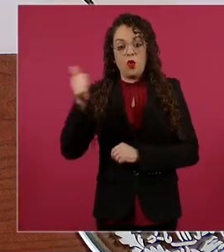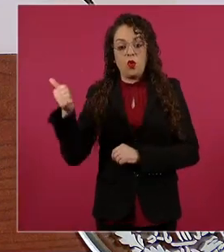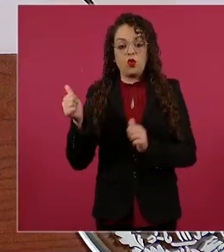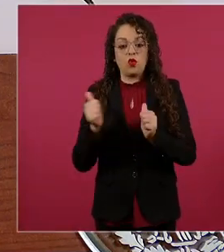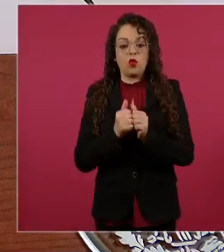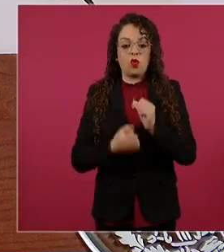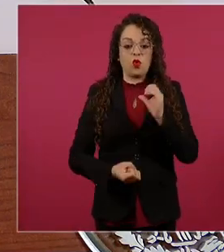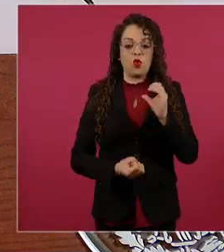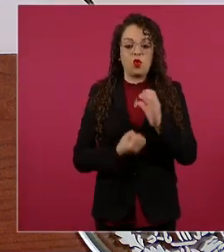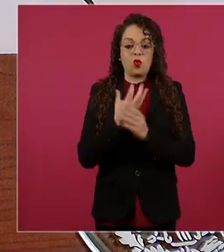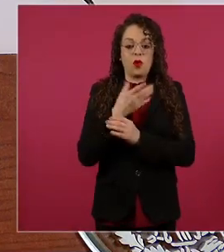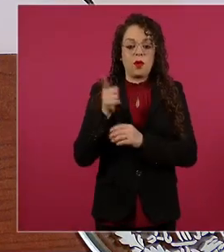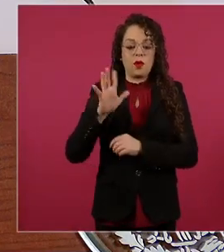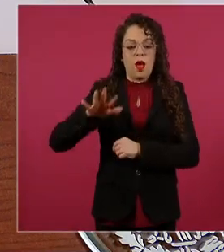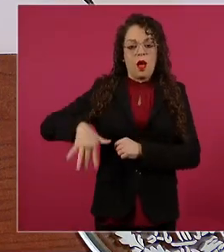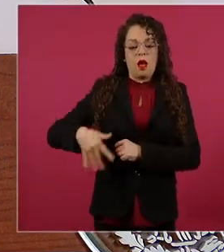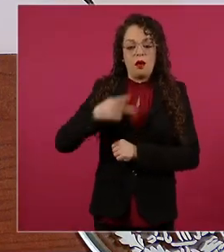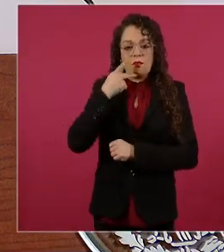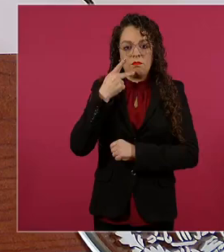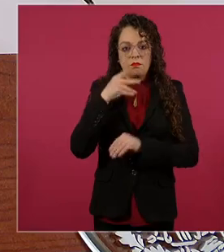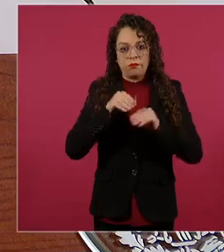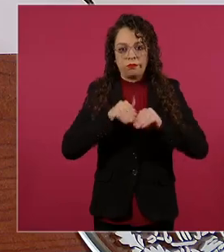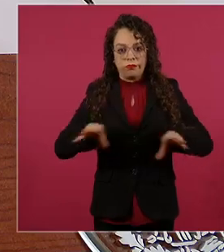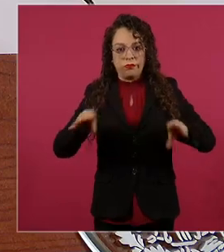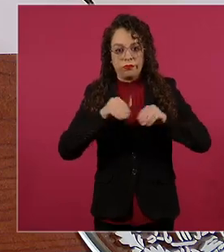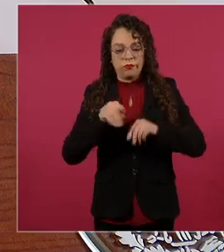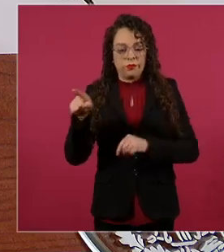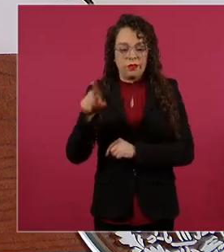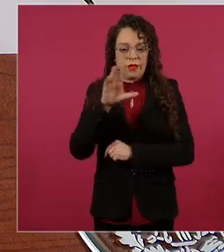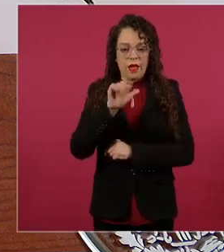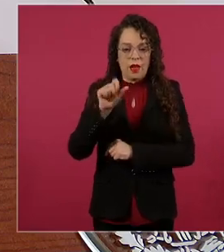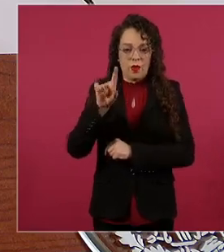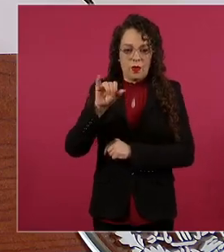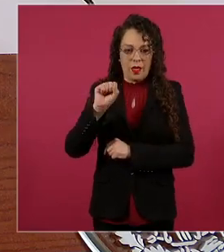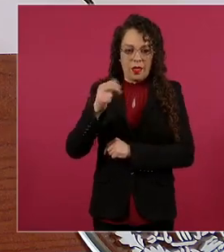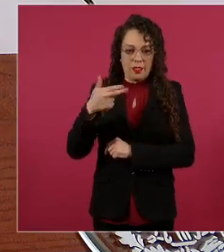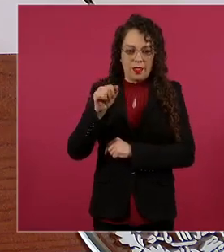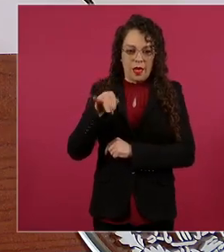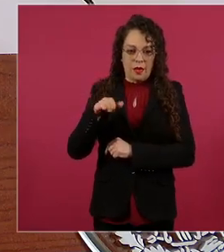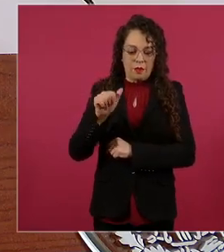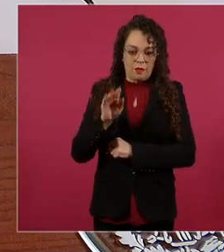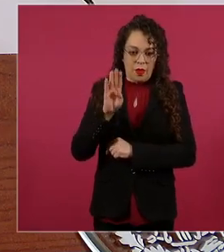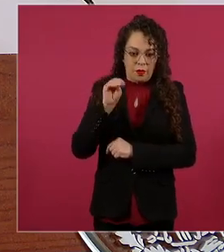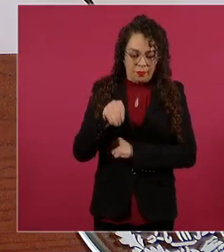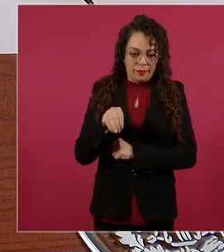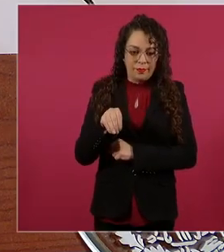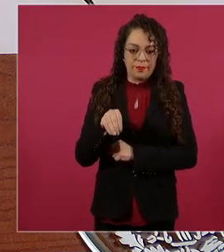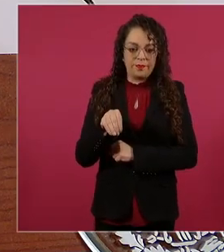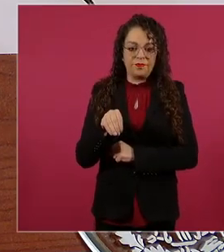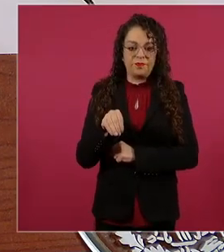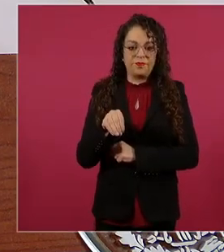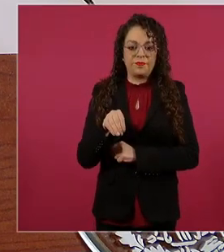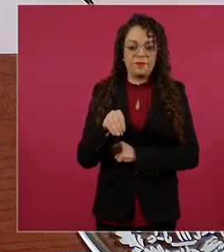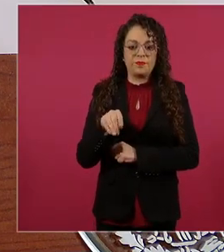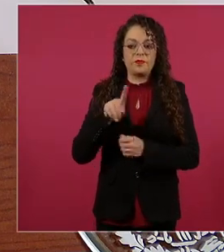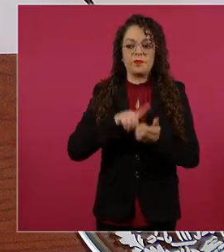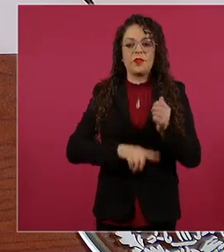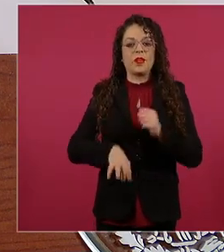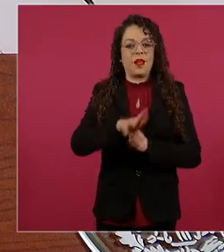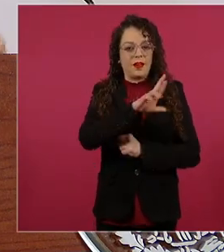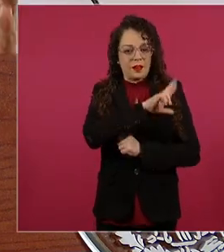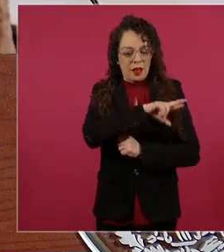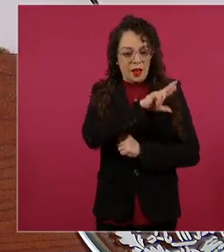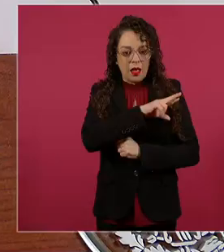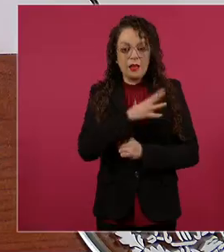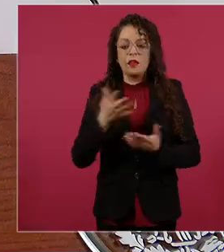que ya ha anunciado la doctora Claudia Sheinbaum de vivienda en renta, de la ubicación